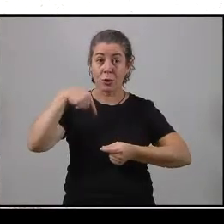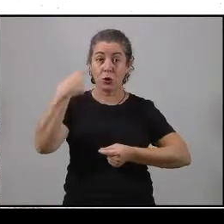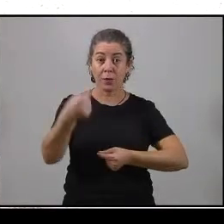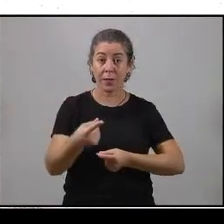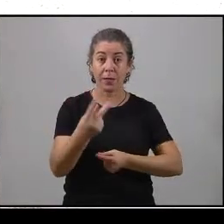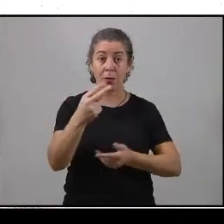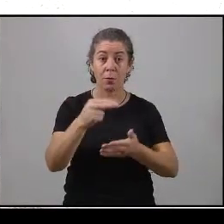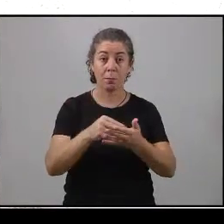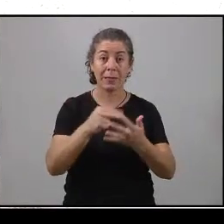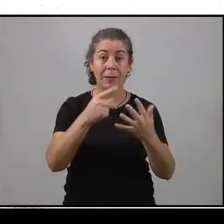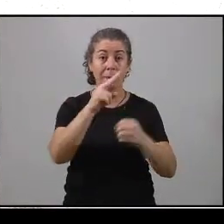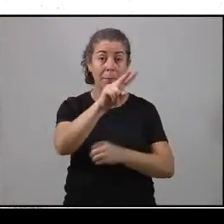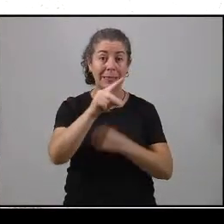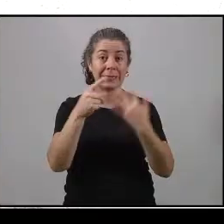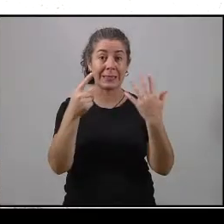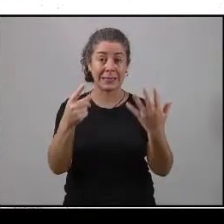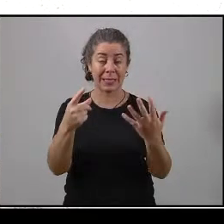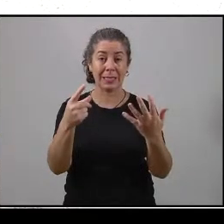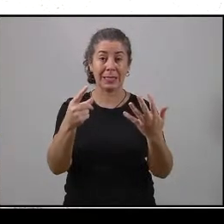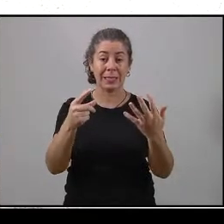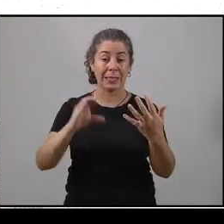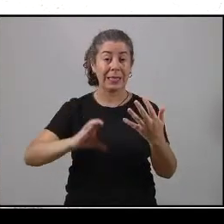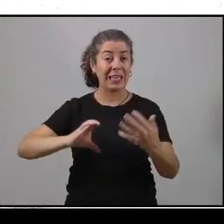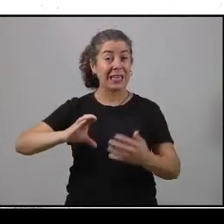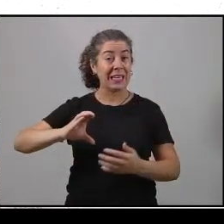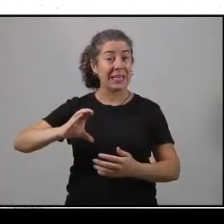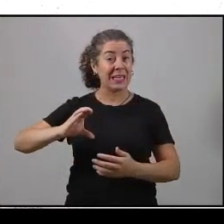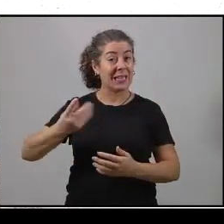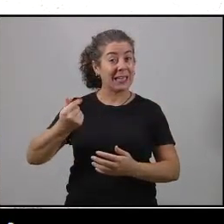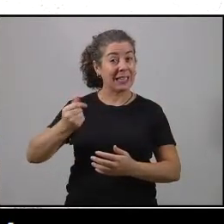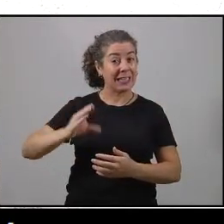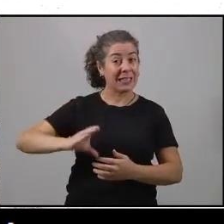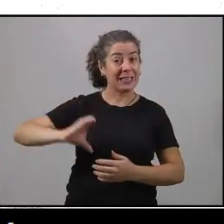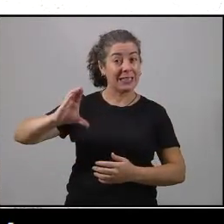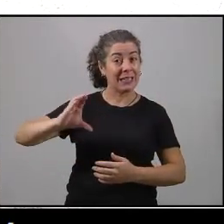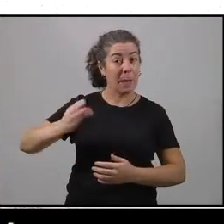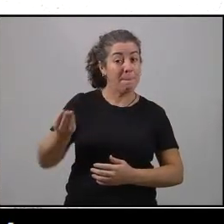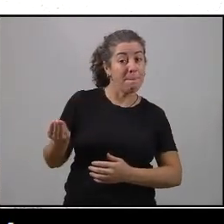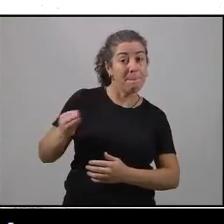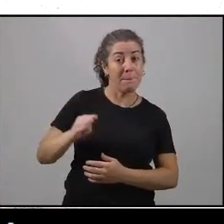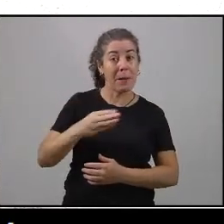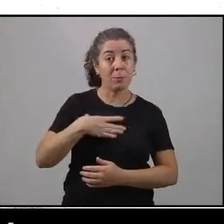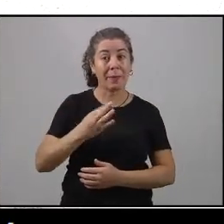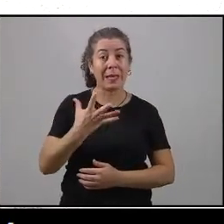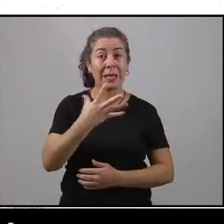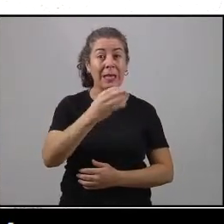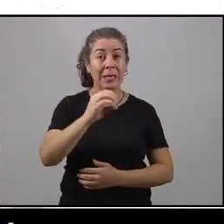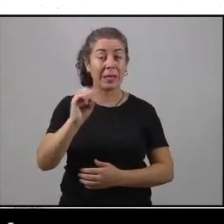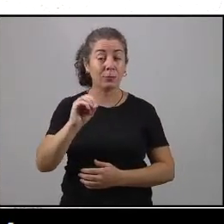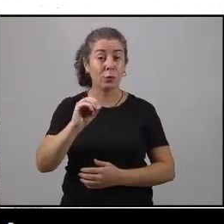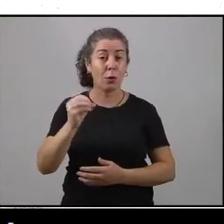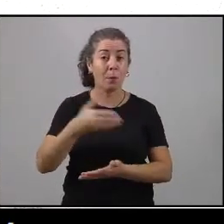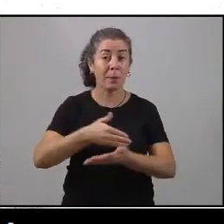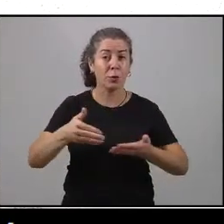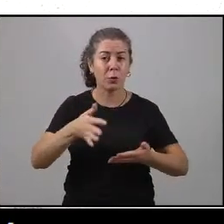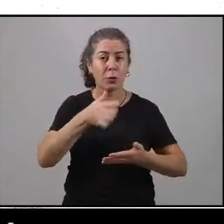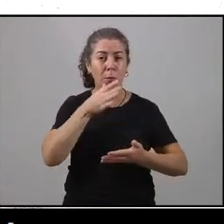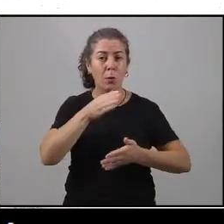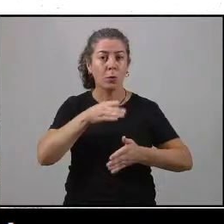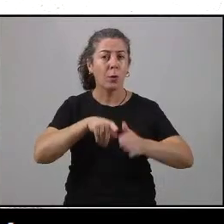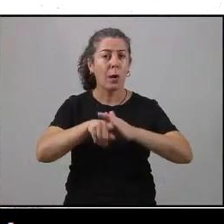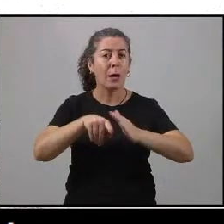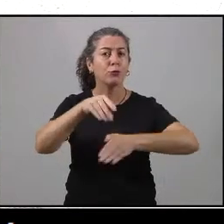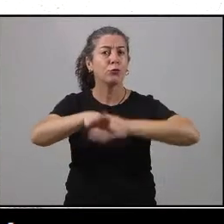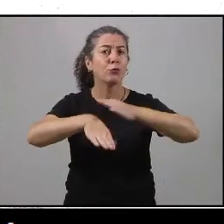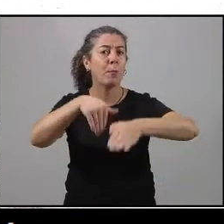están ahora en negociación, ¿esa cantidad se podría aumentar dentro de esos 500 millones de superávit o de avance que anunciaron